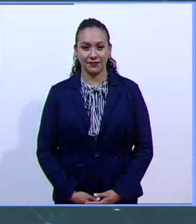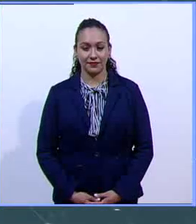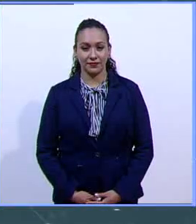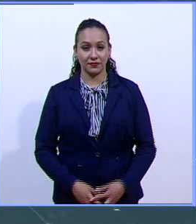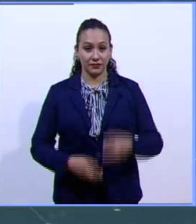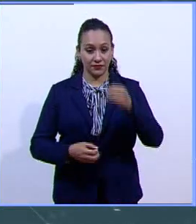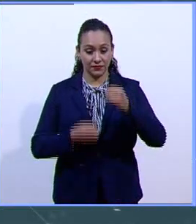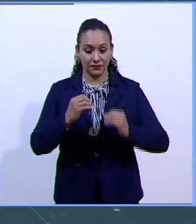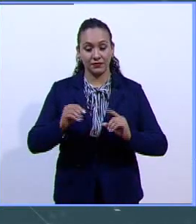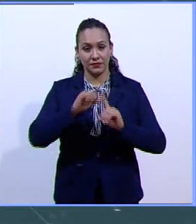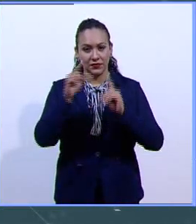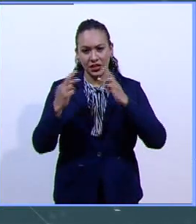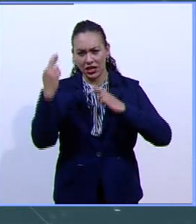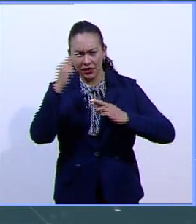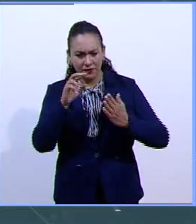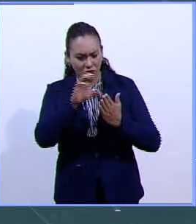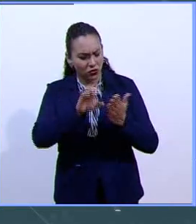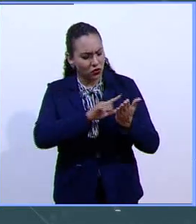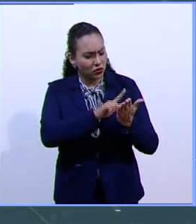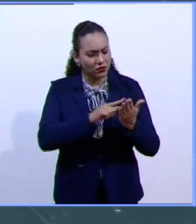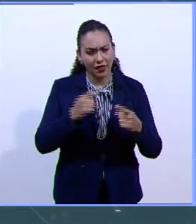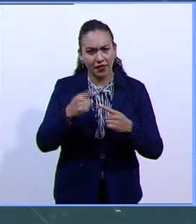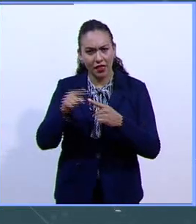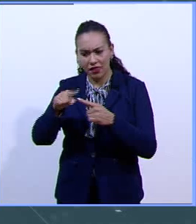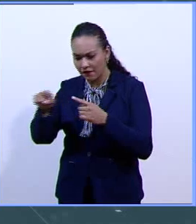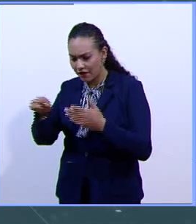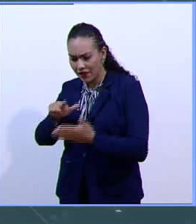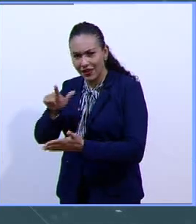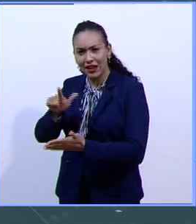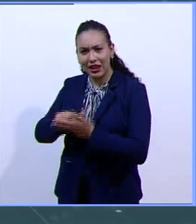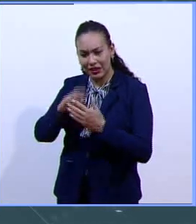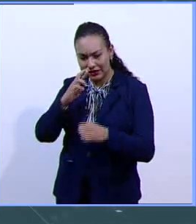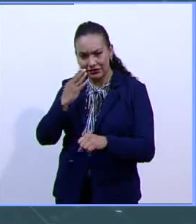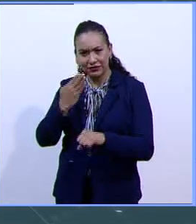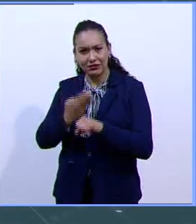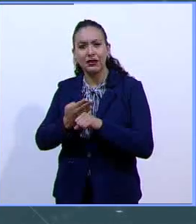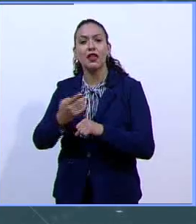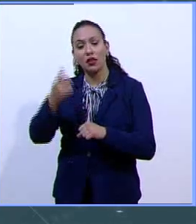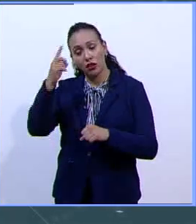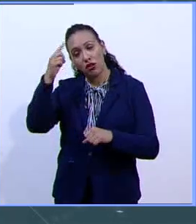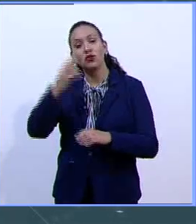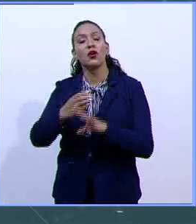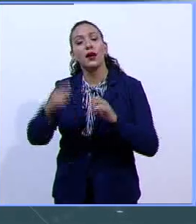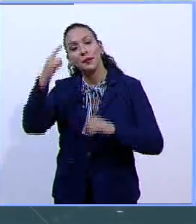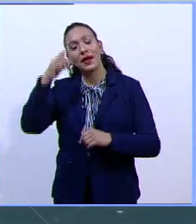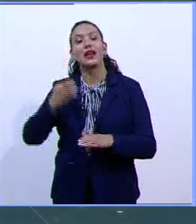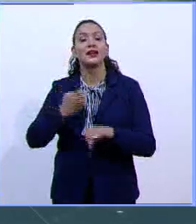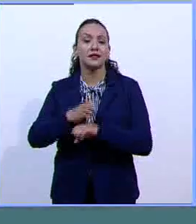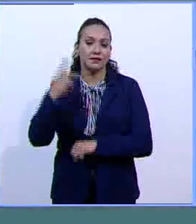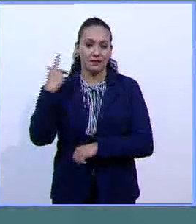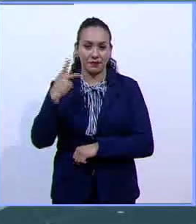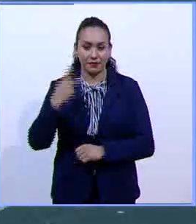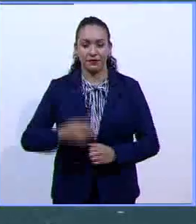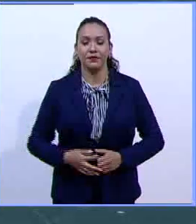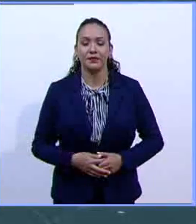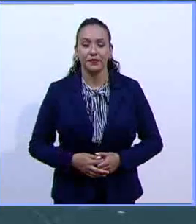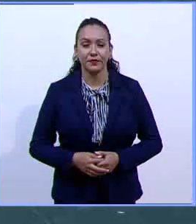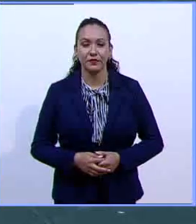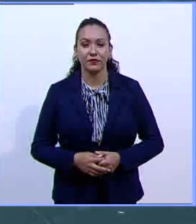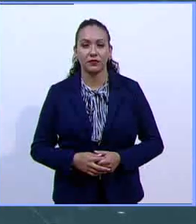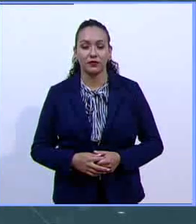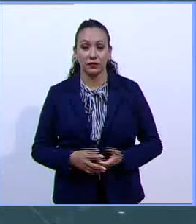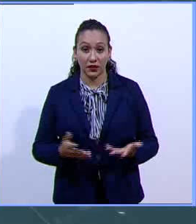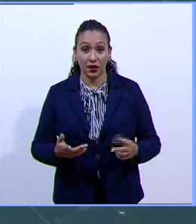La Corte revisó la constitucionalidad de disposiciones de la Ley de Responsabilidad Patrimonial del Estado de Puebla.